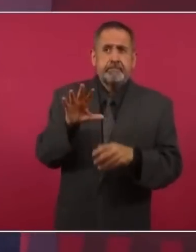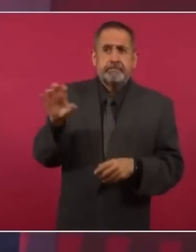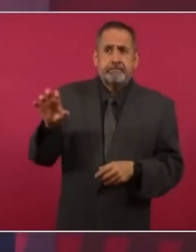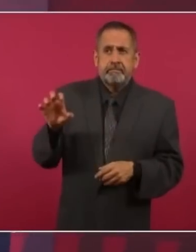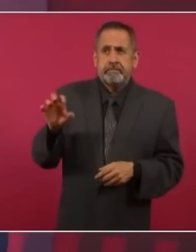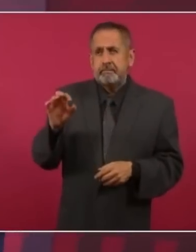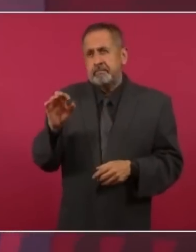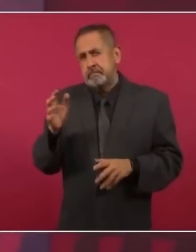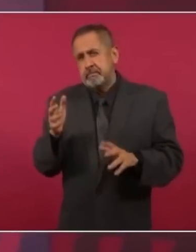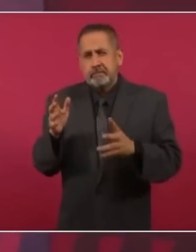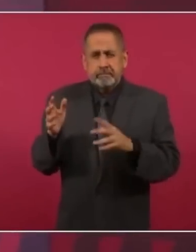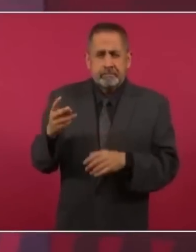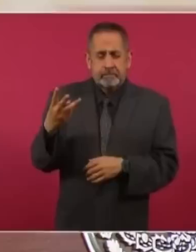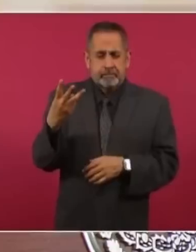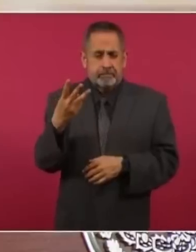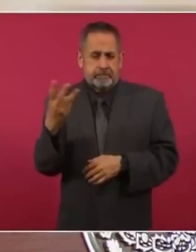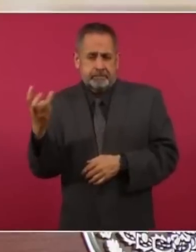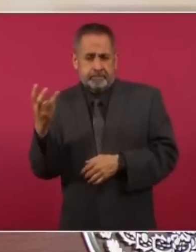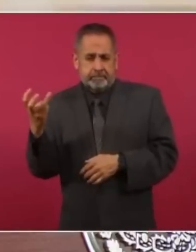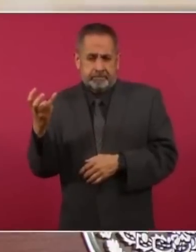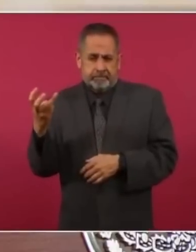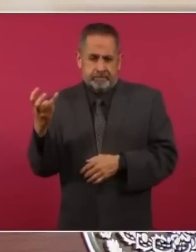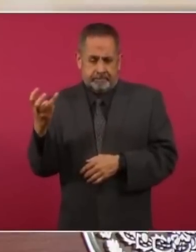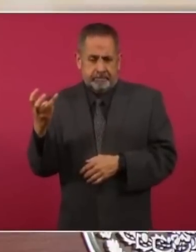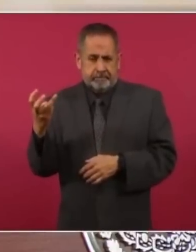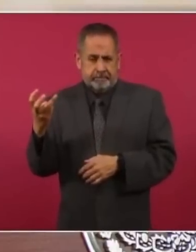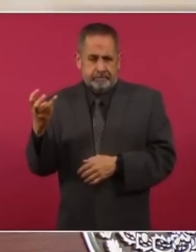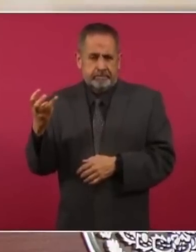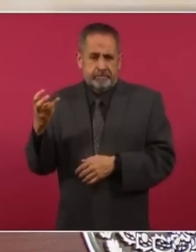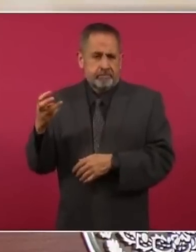son 300 de mayoría y 200